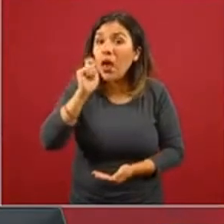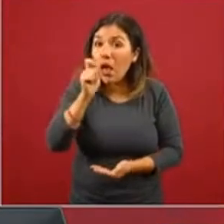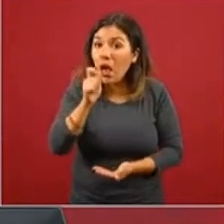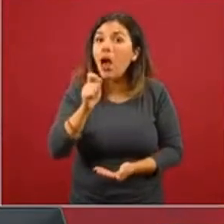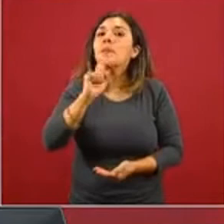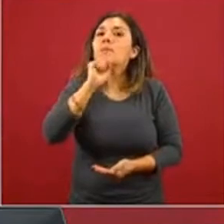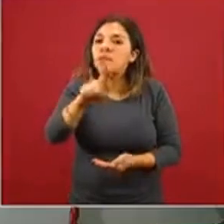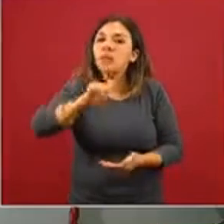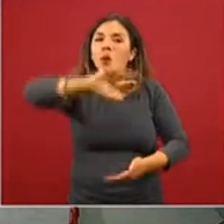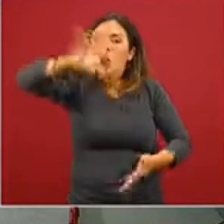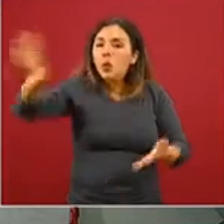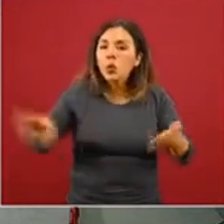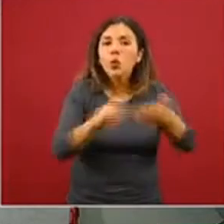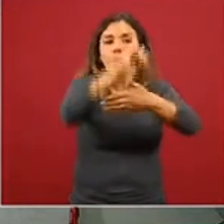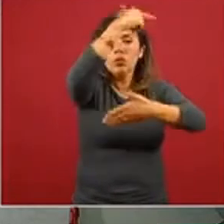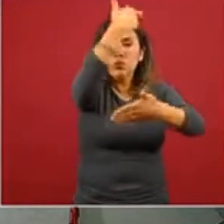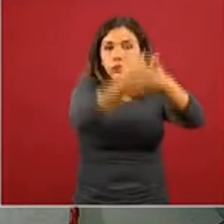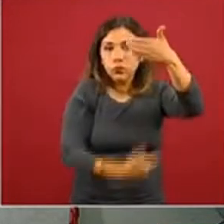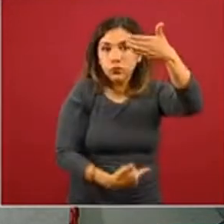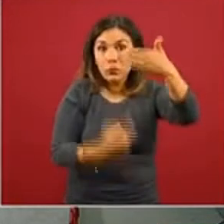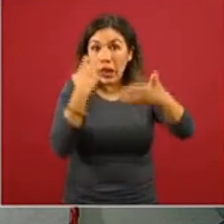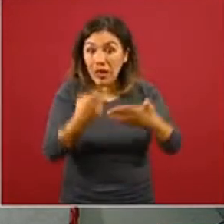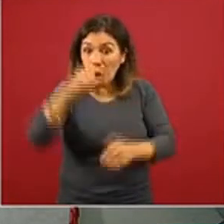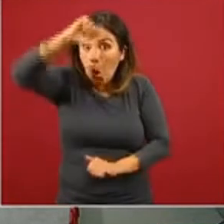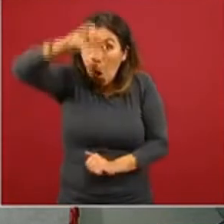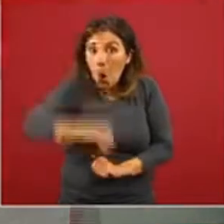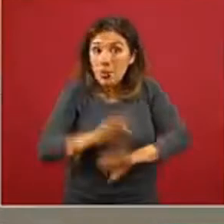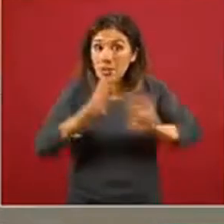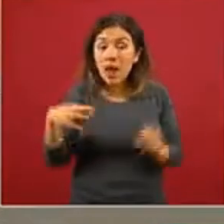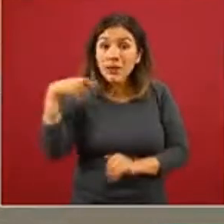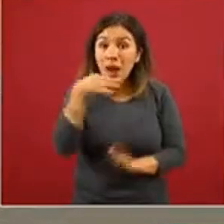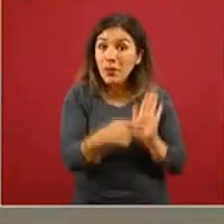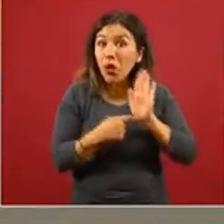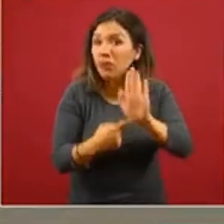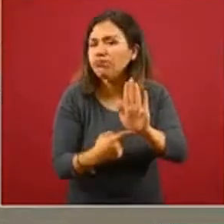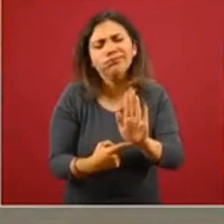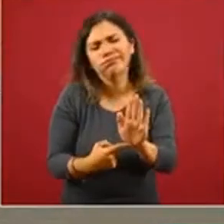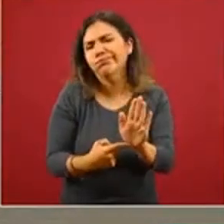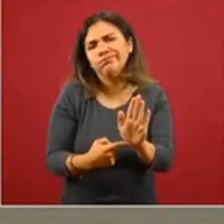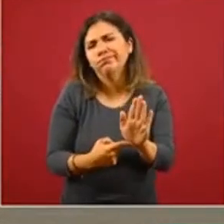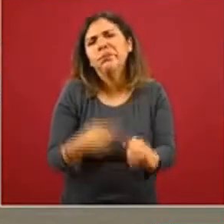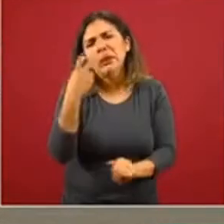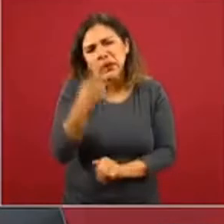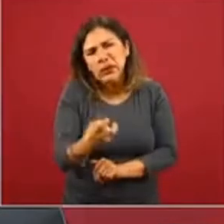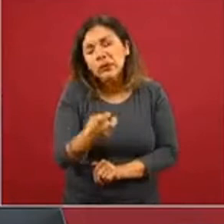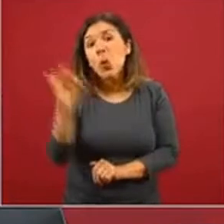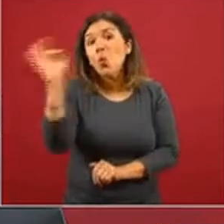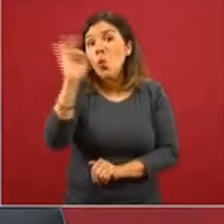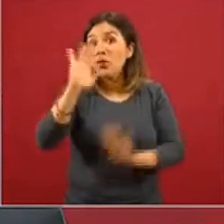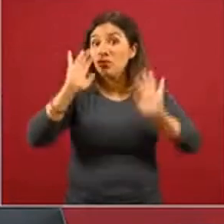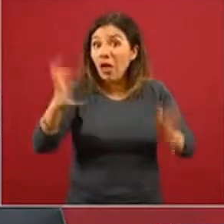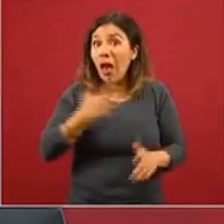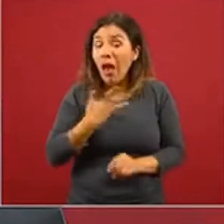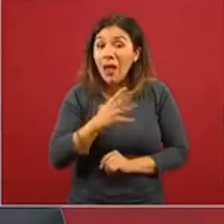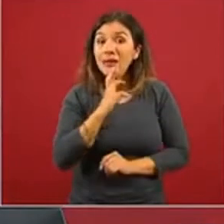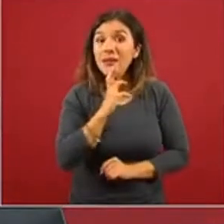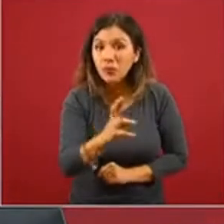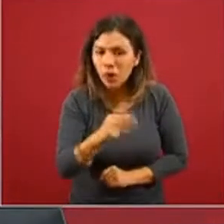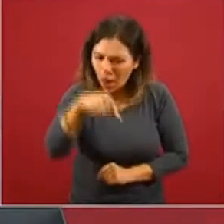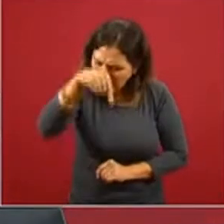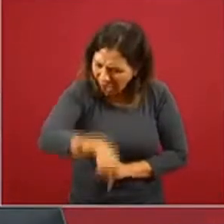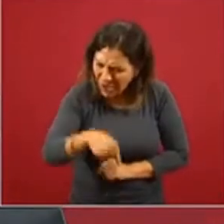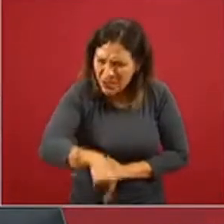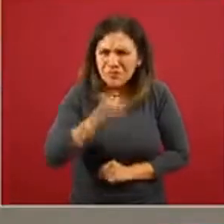a nuestra estadística. Eso no se hace de la noche a la mañana y también lo hemos dicho, y en cuanto tengamos resultados, aquí